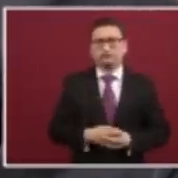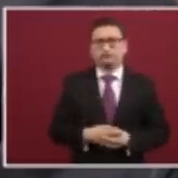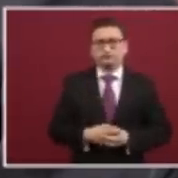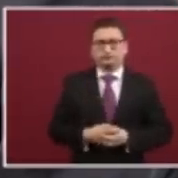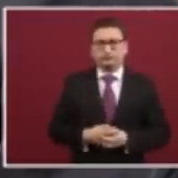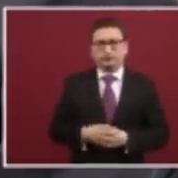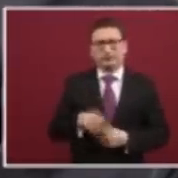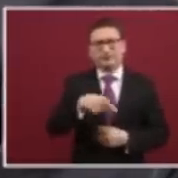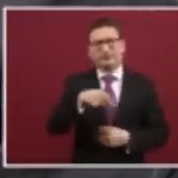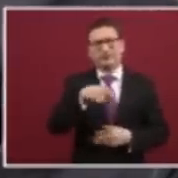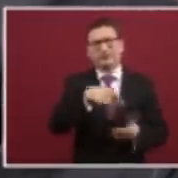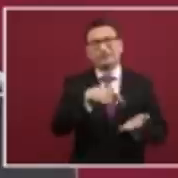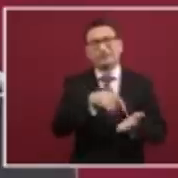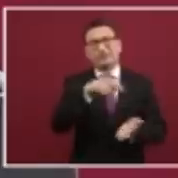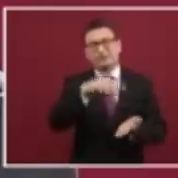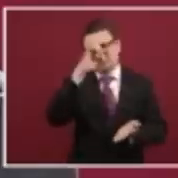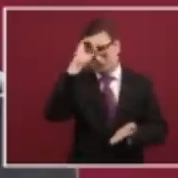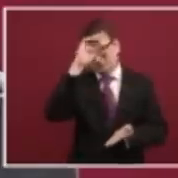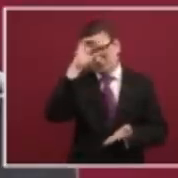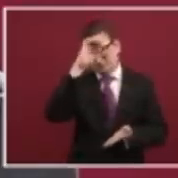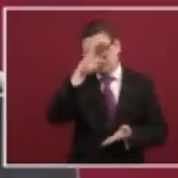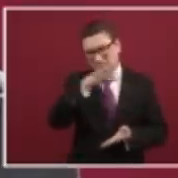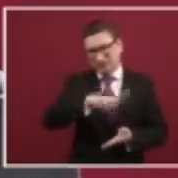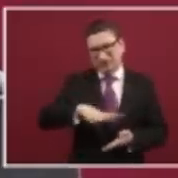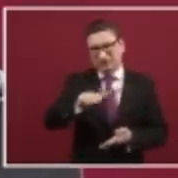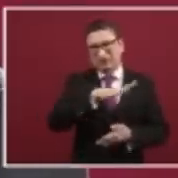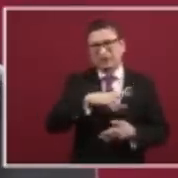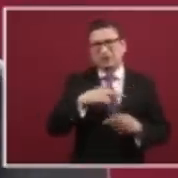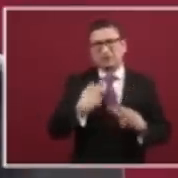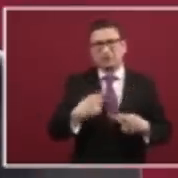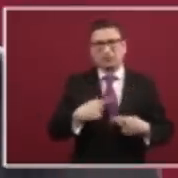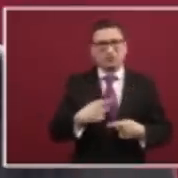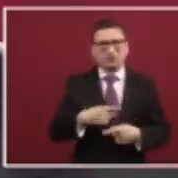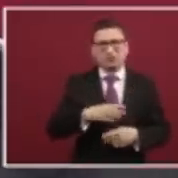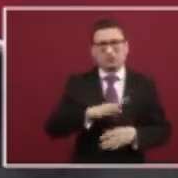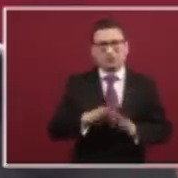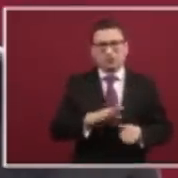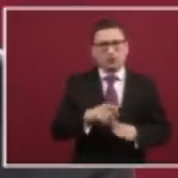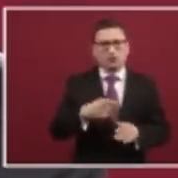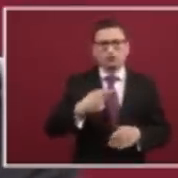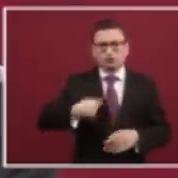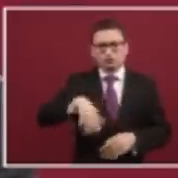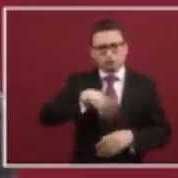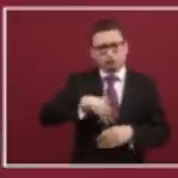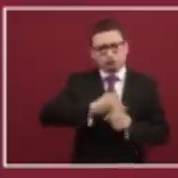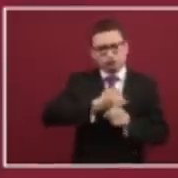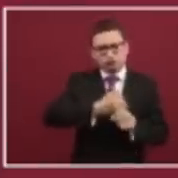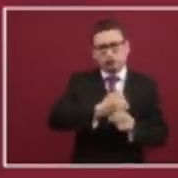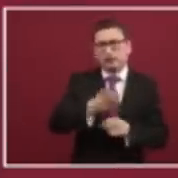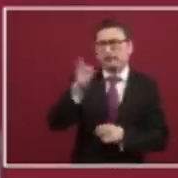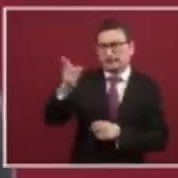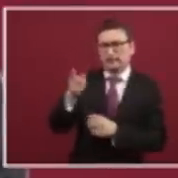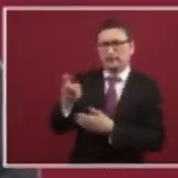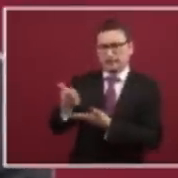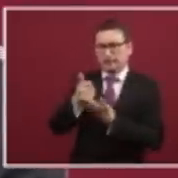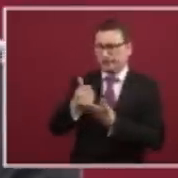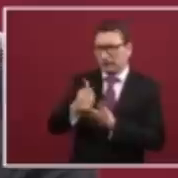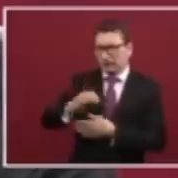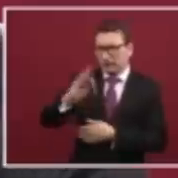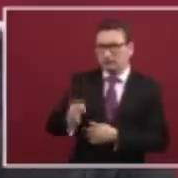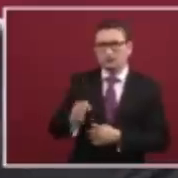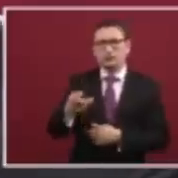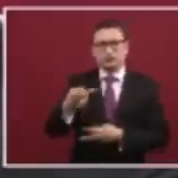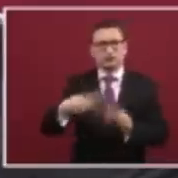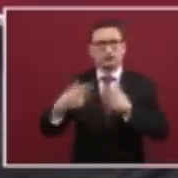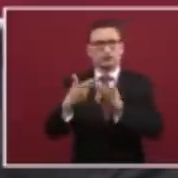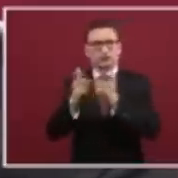de los mineros de Pasta de Concho. Entonces, ella aceptó y van a venir especialistas. Ellos